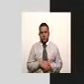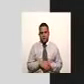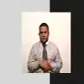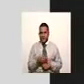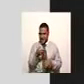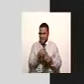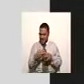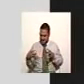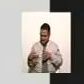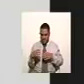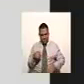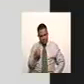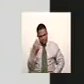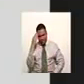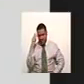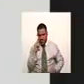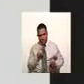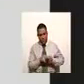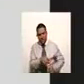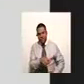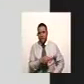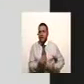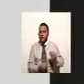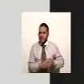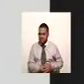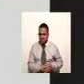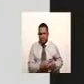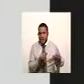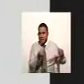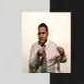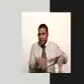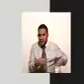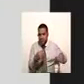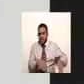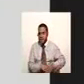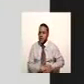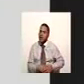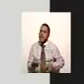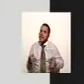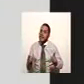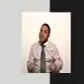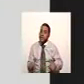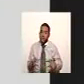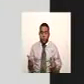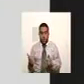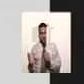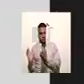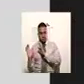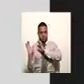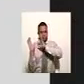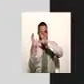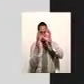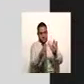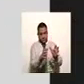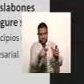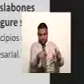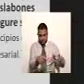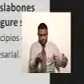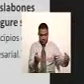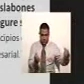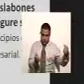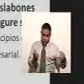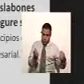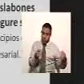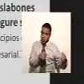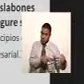costos de transporte. Los generadores de carga, señor superintendente. El generador, por supuesto,